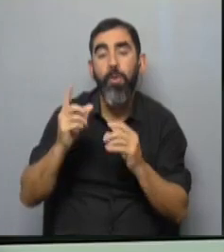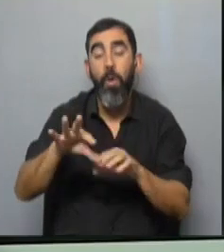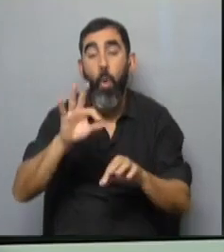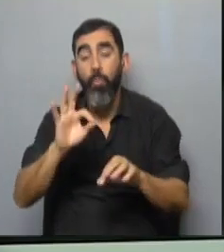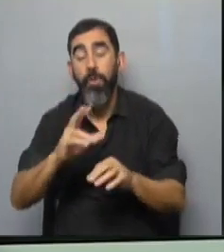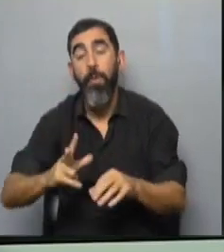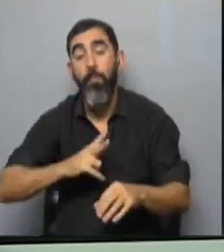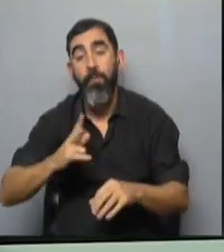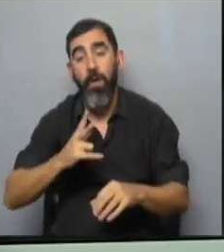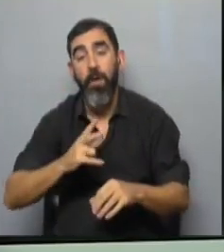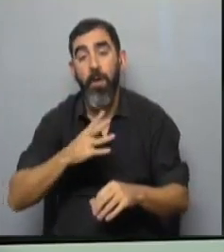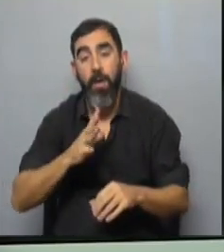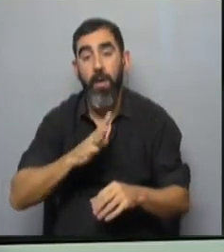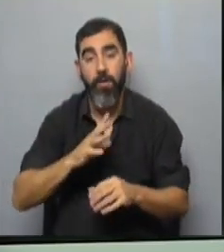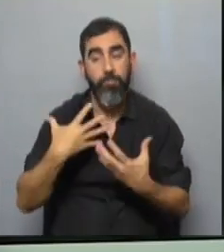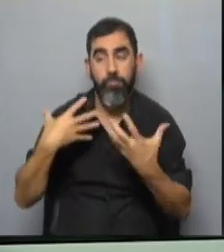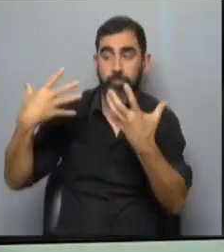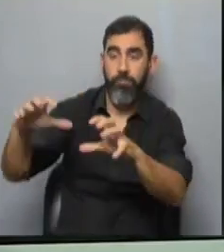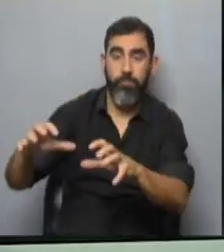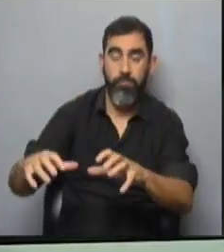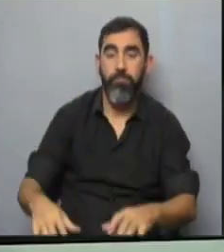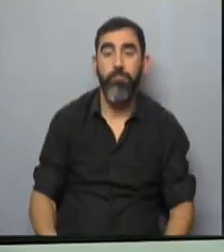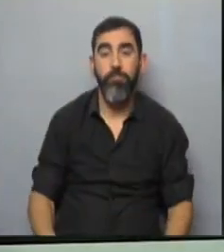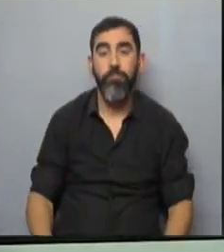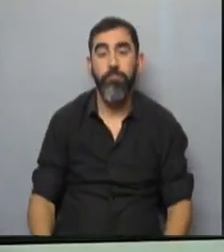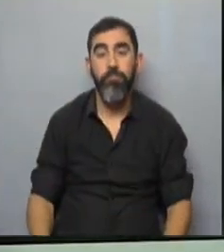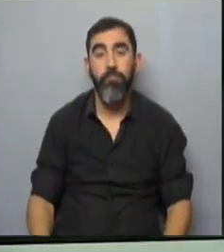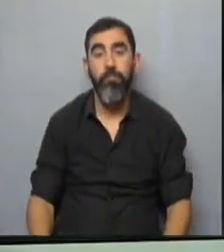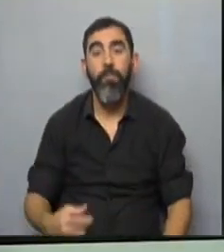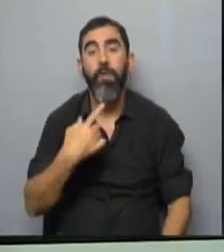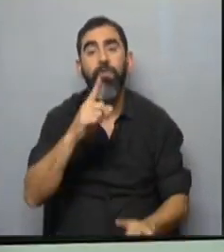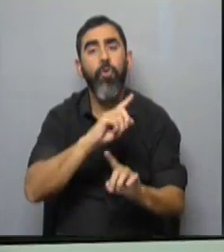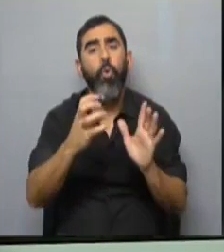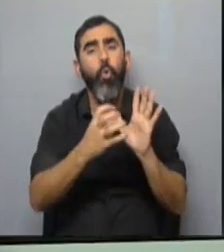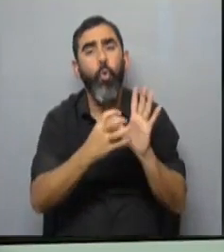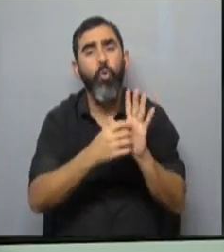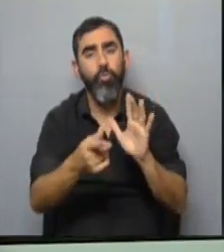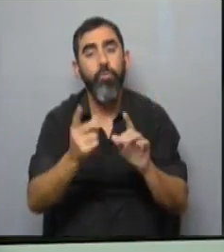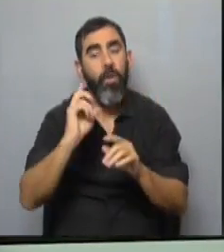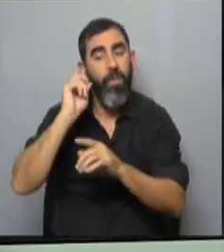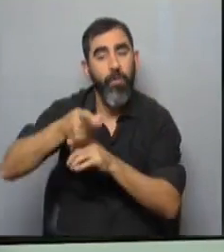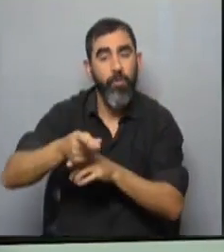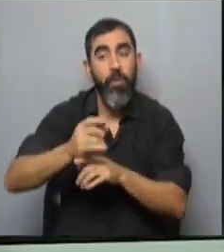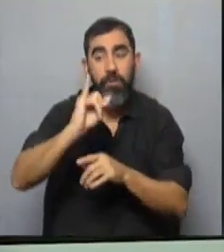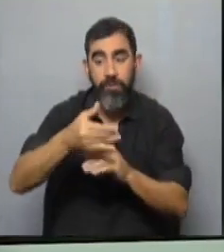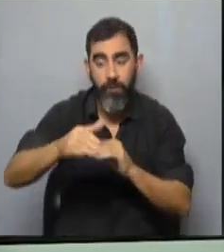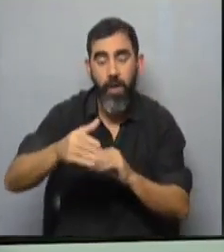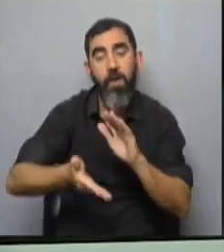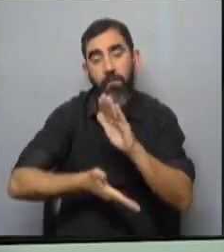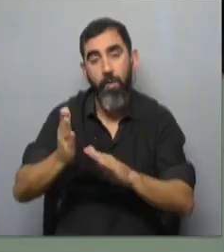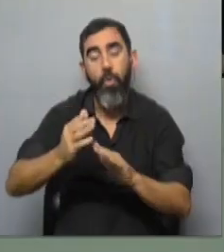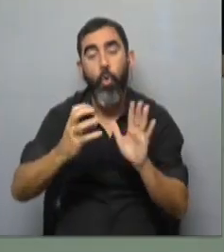que privatizan van a encontrar nuestra resistencia. Se ha dicho que son inconstitucionales. Por eso nosotros resolvimos que si se concreta vamos a ir